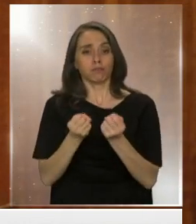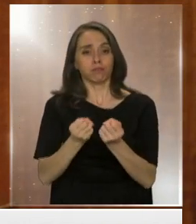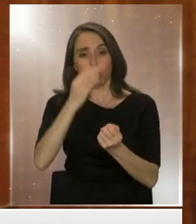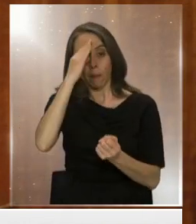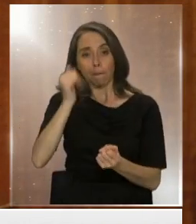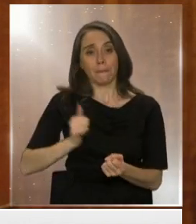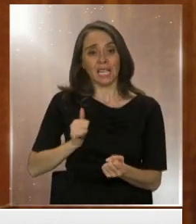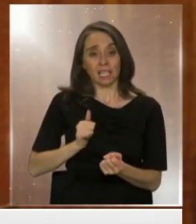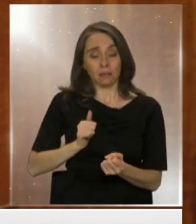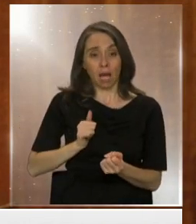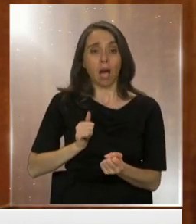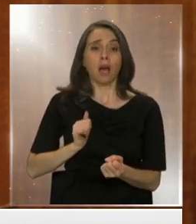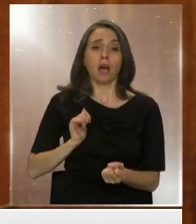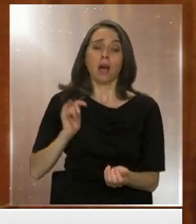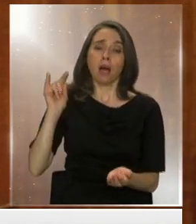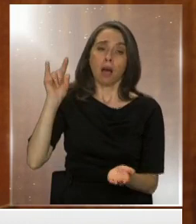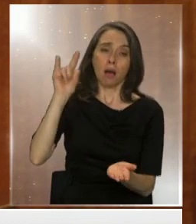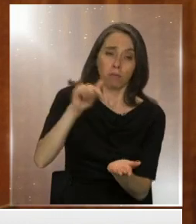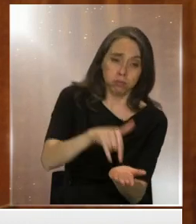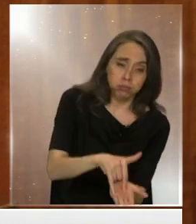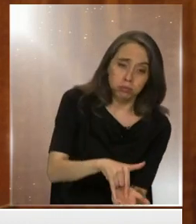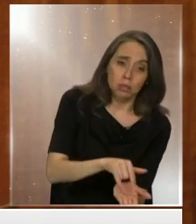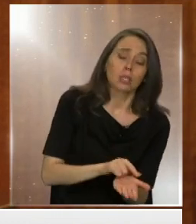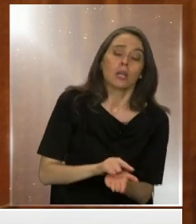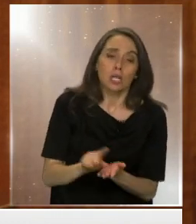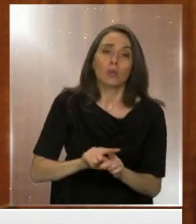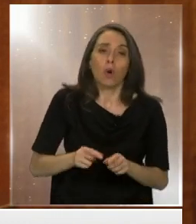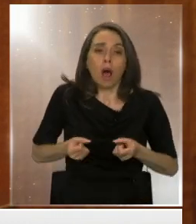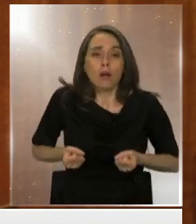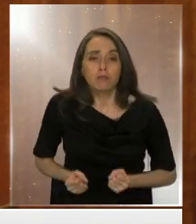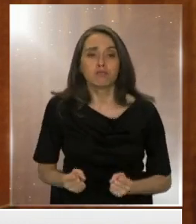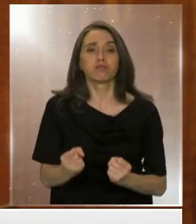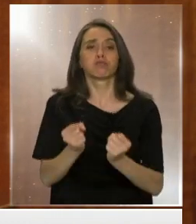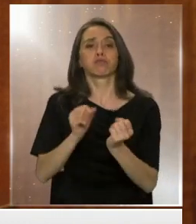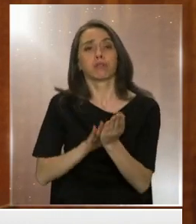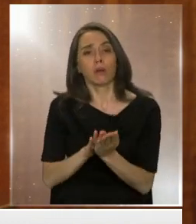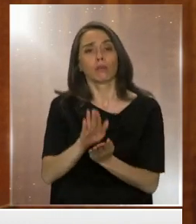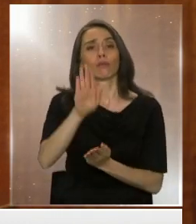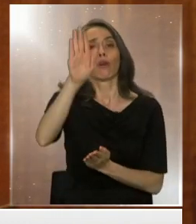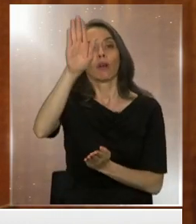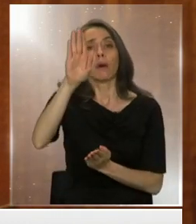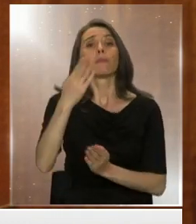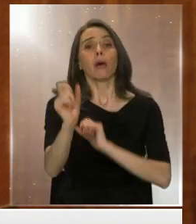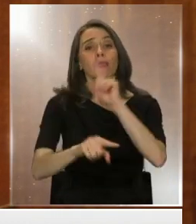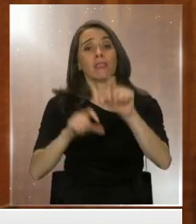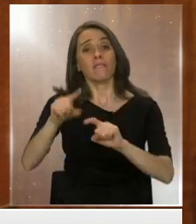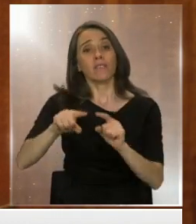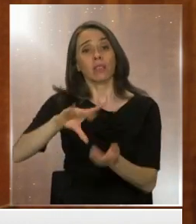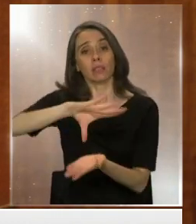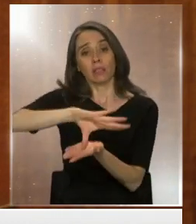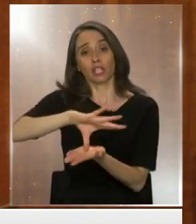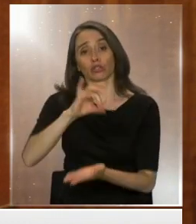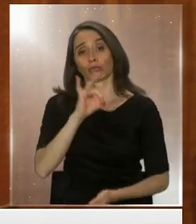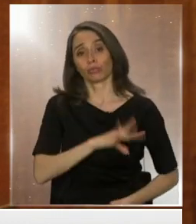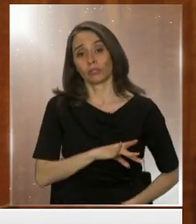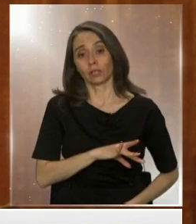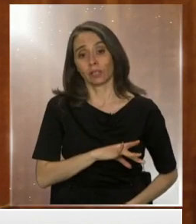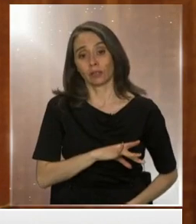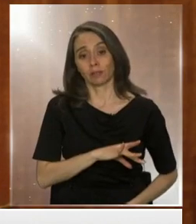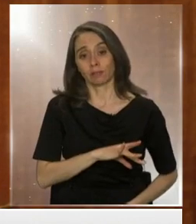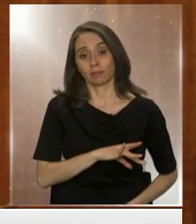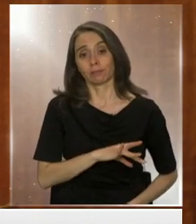seguir en la función de apoyo a nuestro país en la misión que tenemos en la defensa de chile